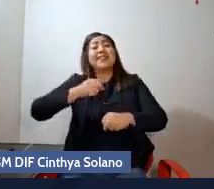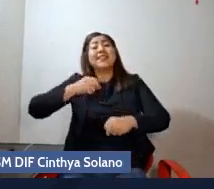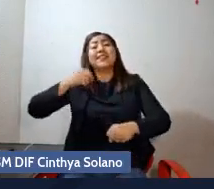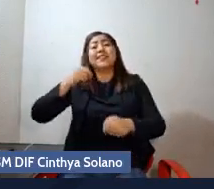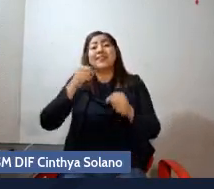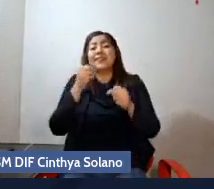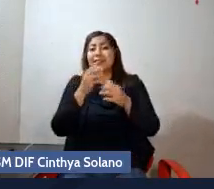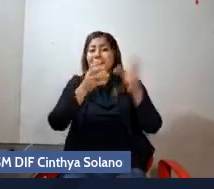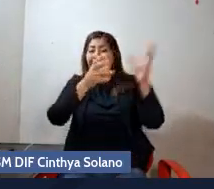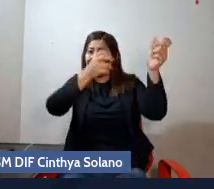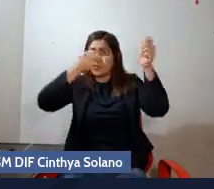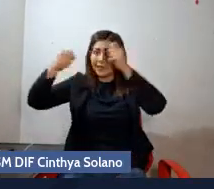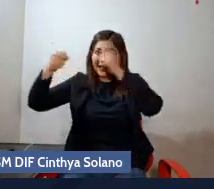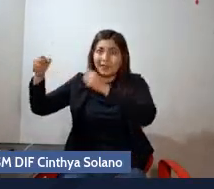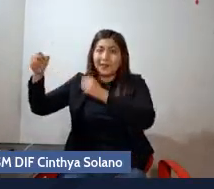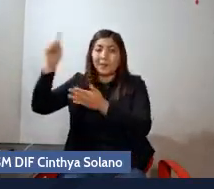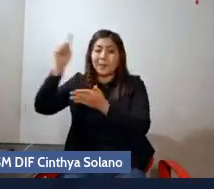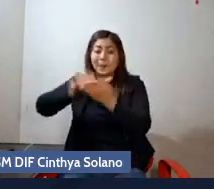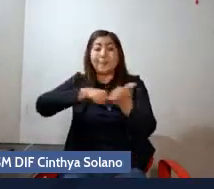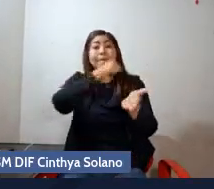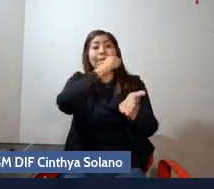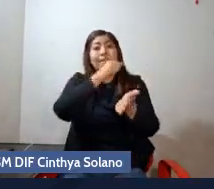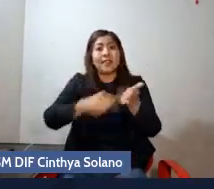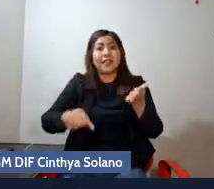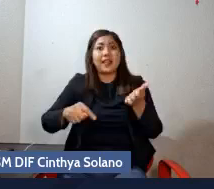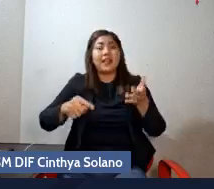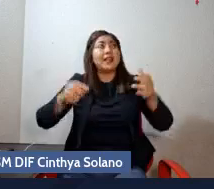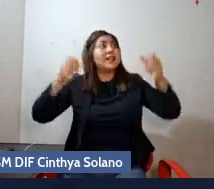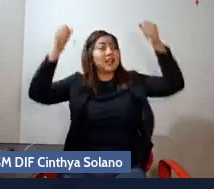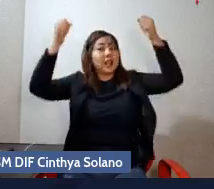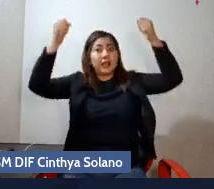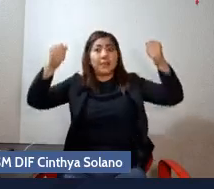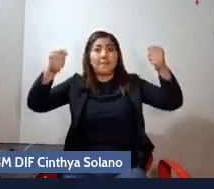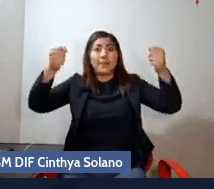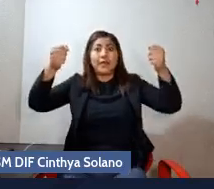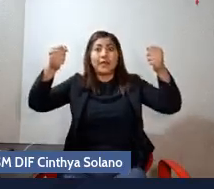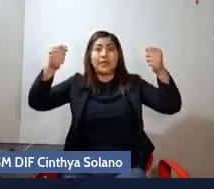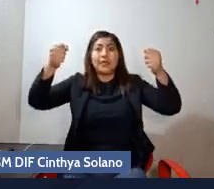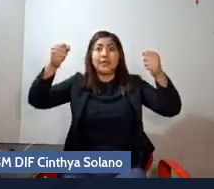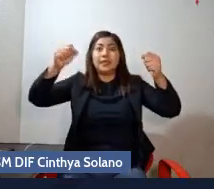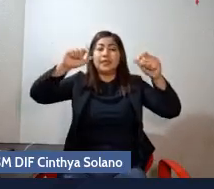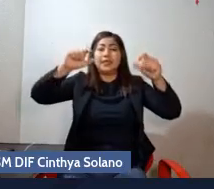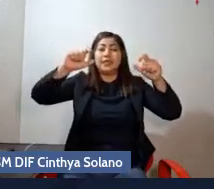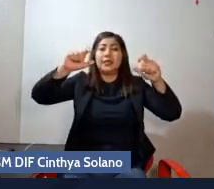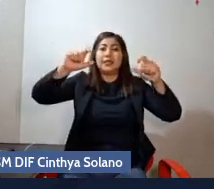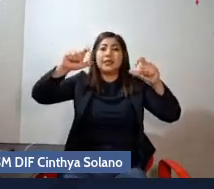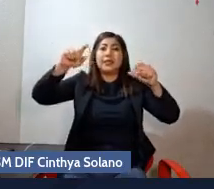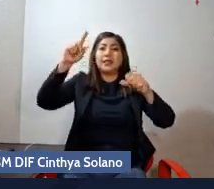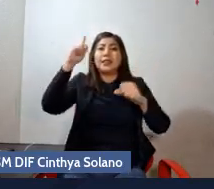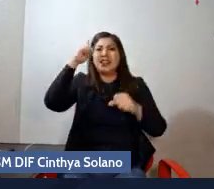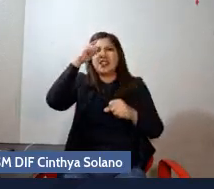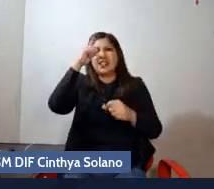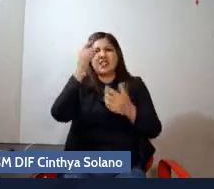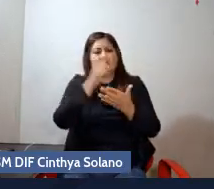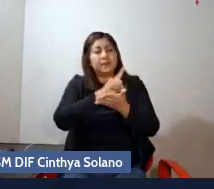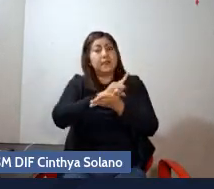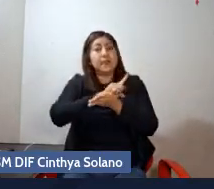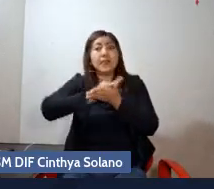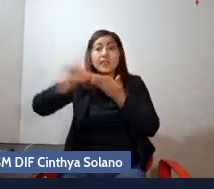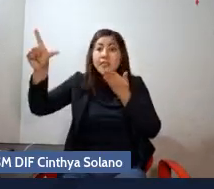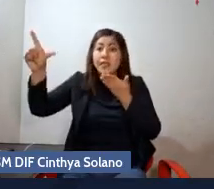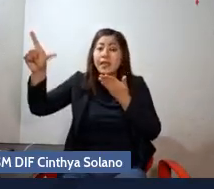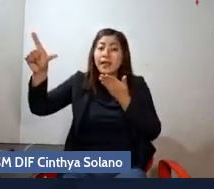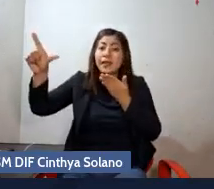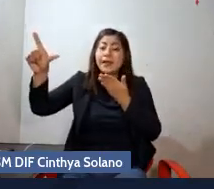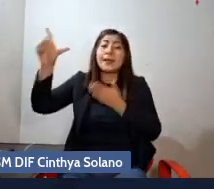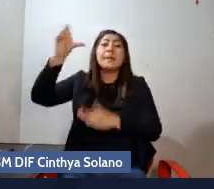de mantas, de pintas que hay, difícilmente va a estar limpio el día de mañana. Sin embargo, a los